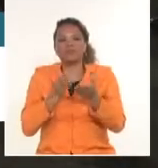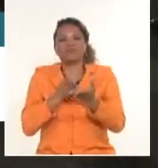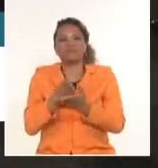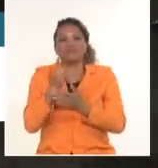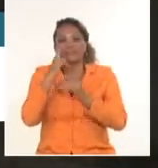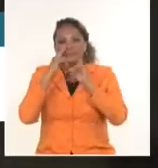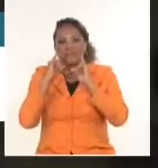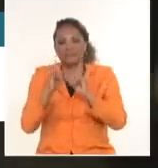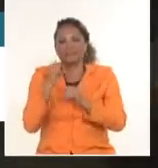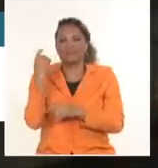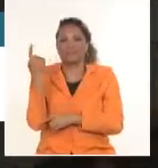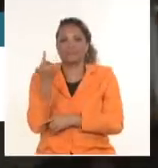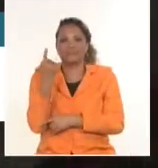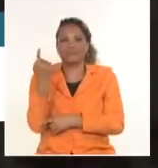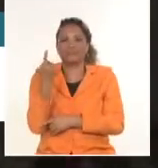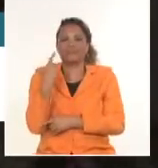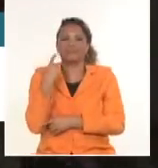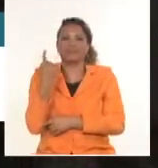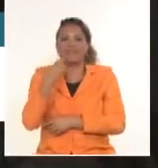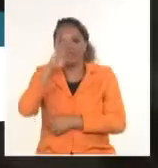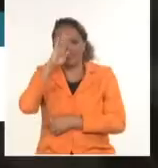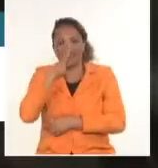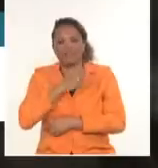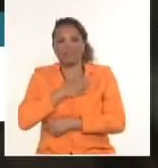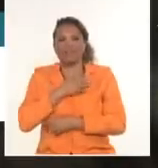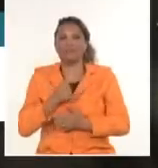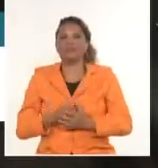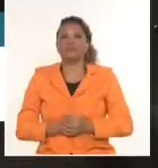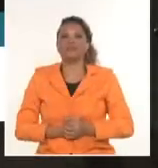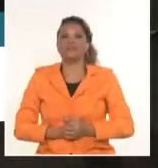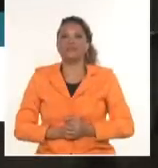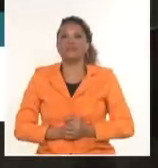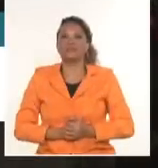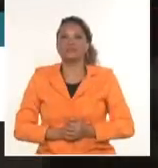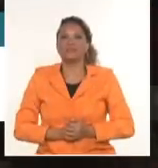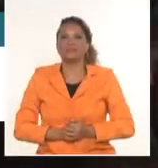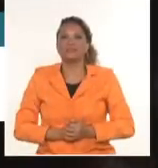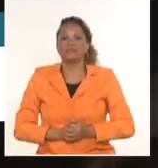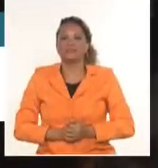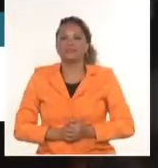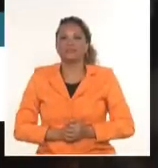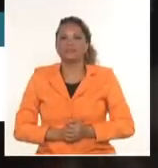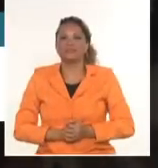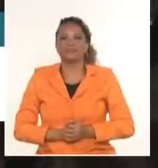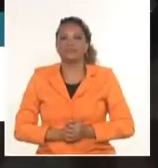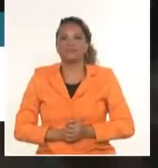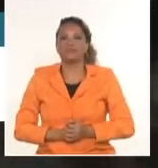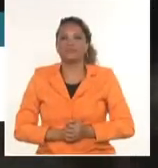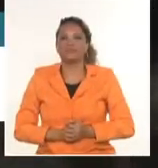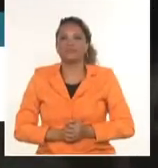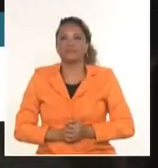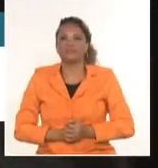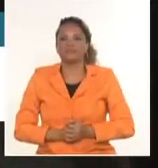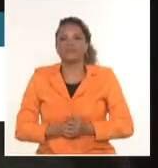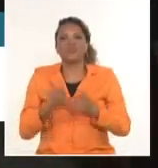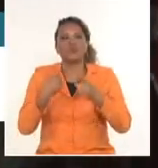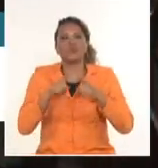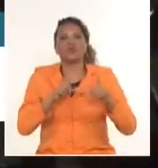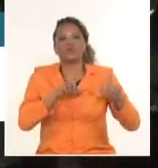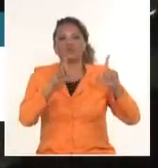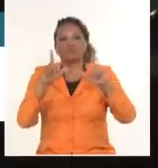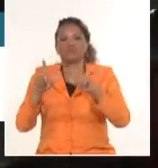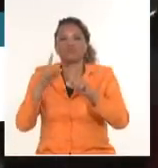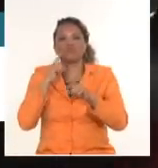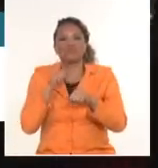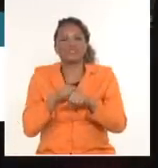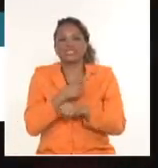Nacional de Televisión, en la emisión estelar. Gotay, si tienes algo más que apuntar. No, veíamos también imágenes aquí